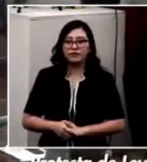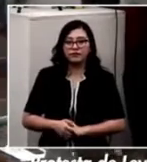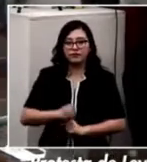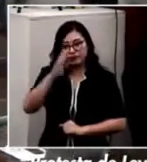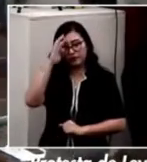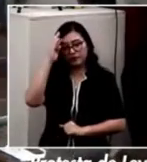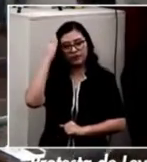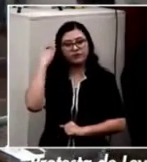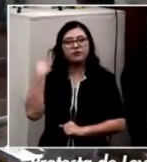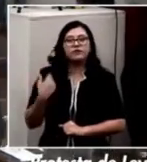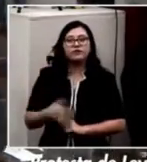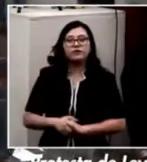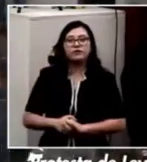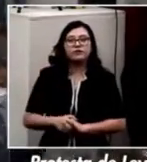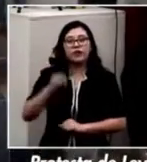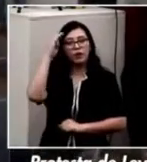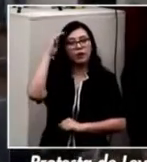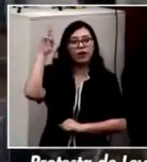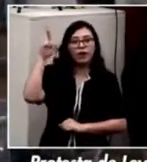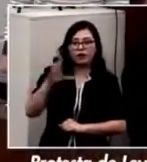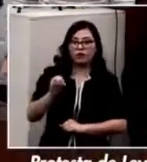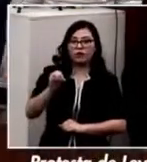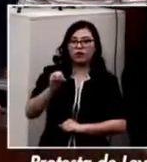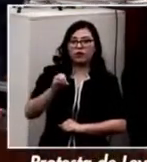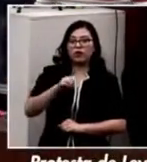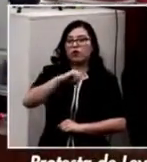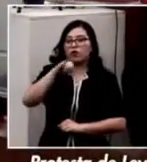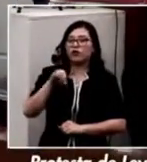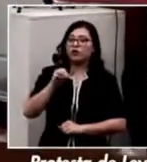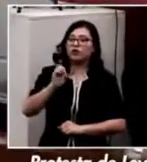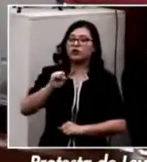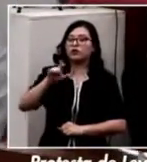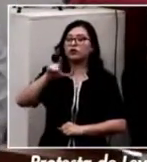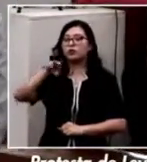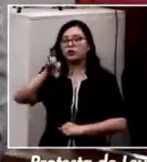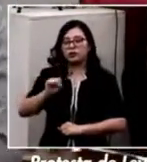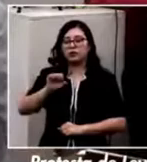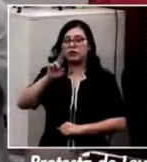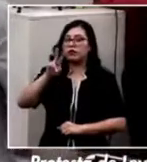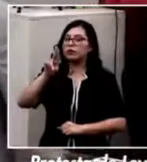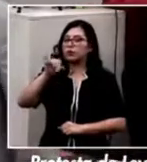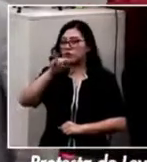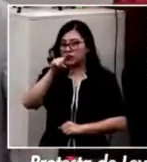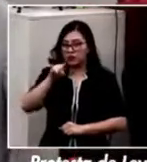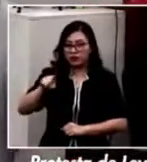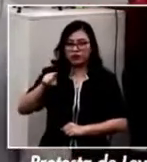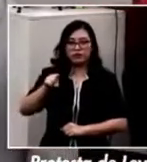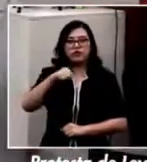que, pues, como un parteaguas en su vida